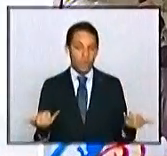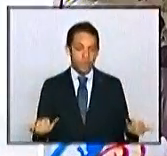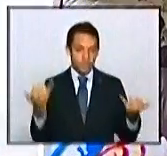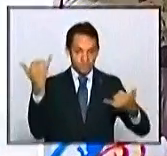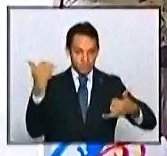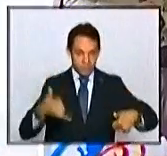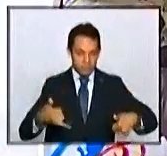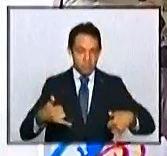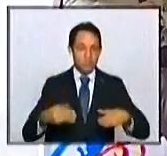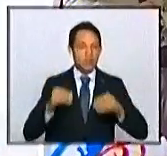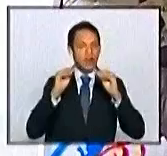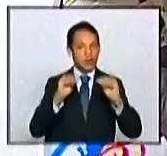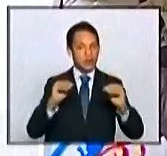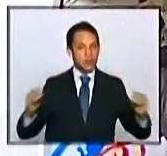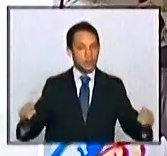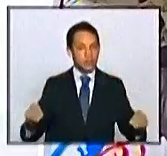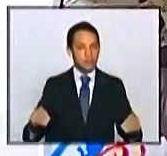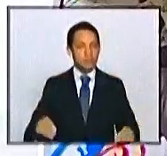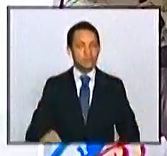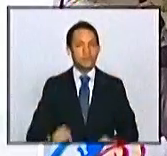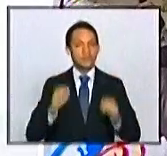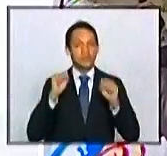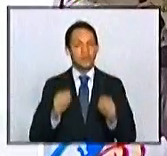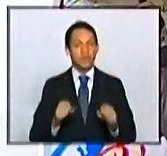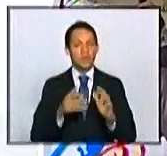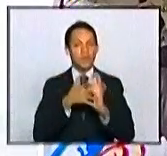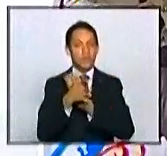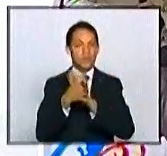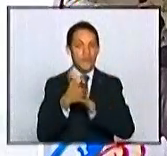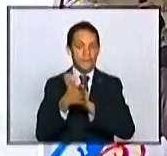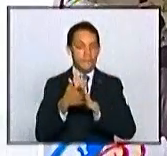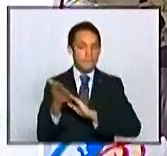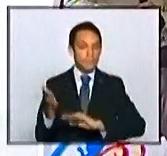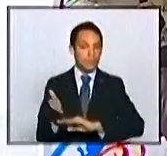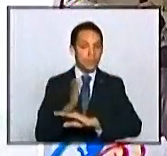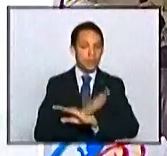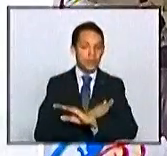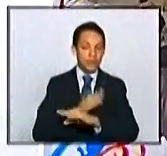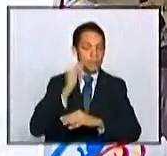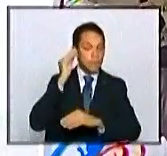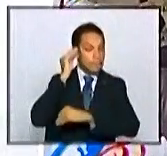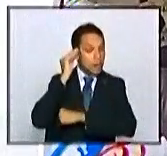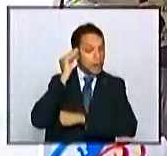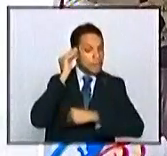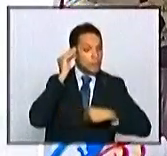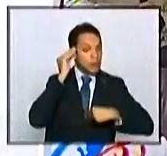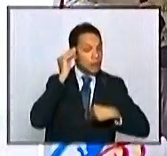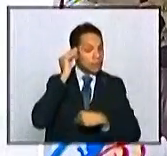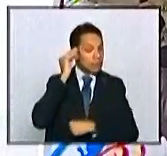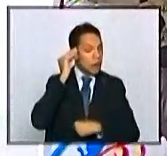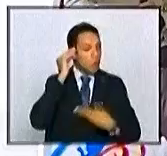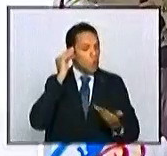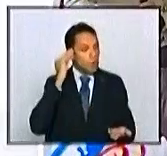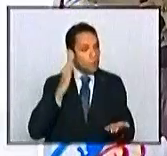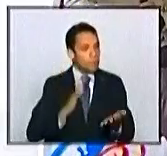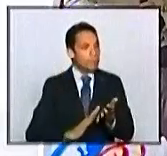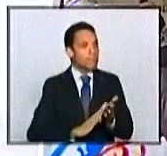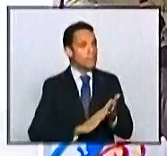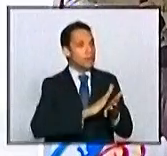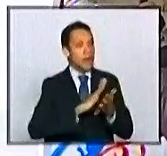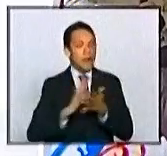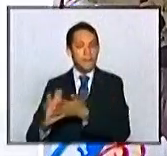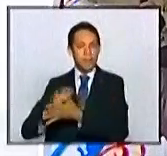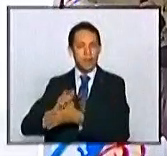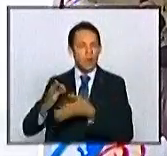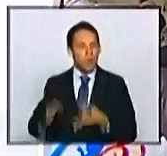hablando precisamente del poder de la palabra en el diagnóstico. ¿Qué tanto daño nos puede hacer o tanto bien nos puede hacer,